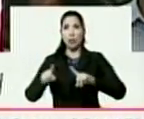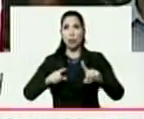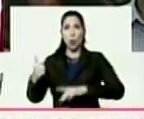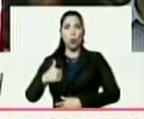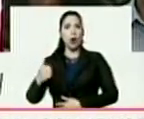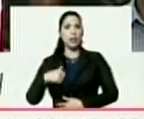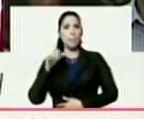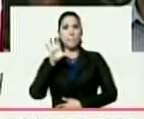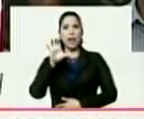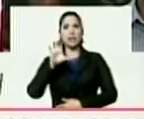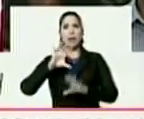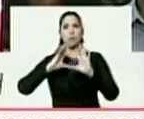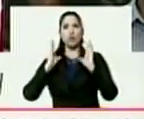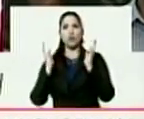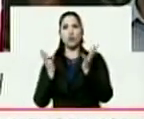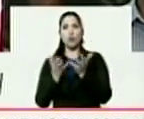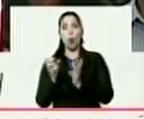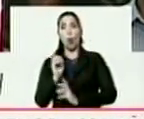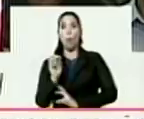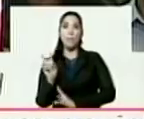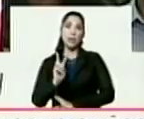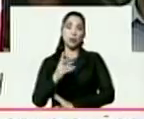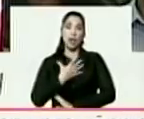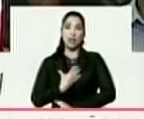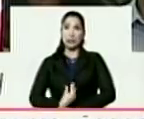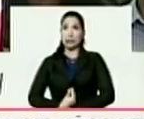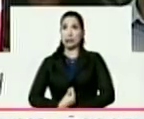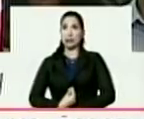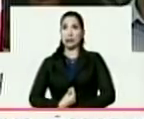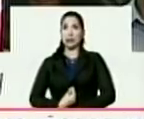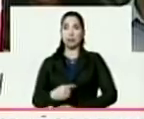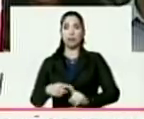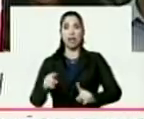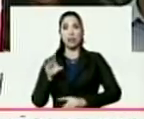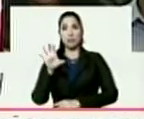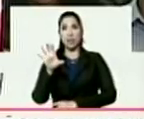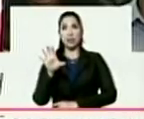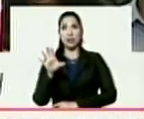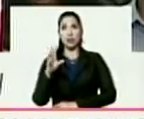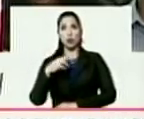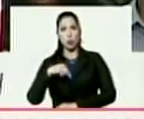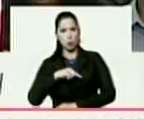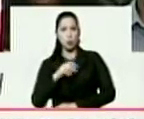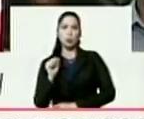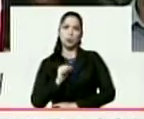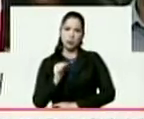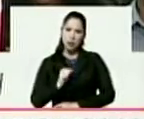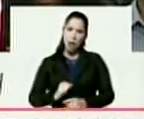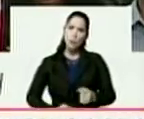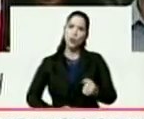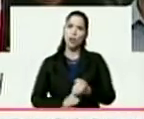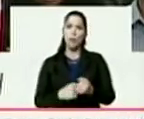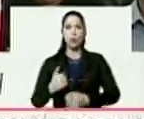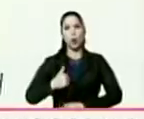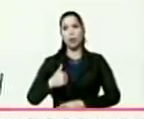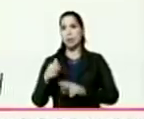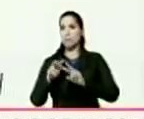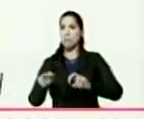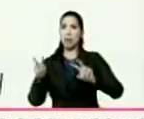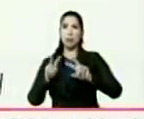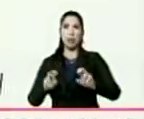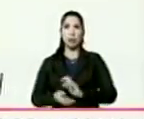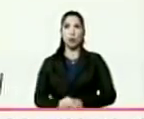mundo sería muy triste para ese país para que nosotros sí apoyamos cualquier investigación